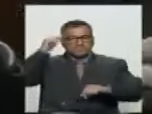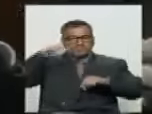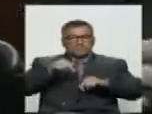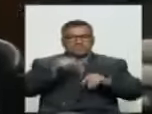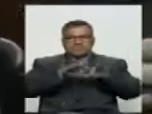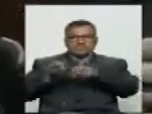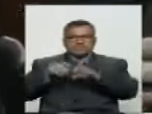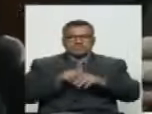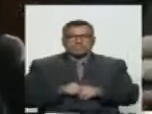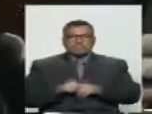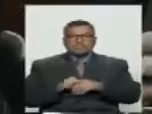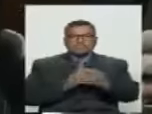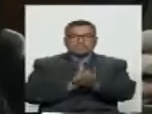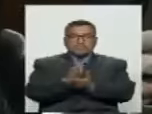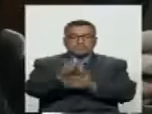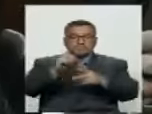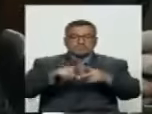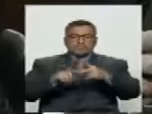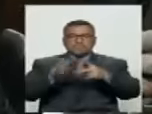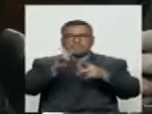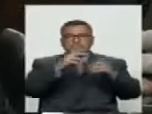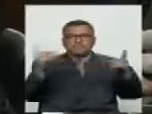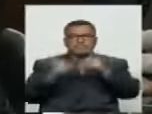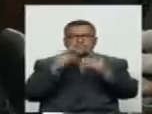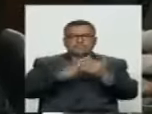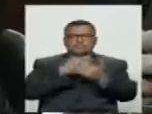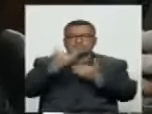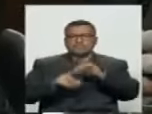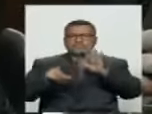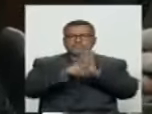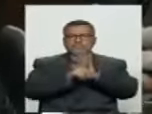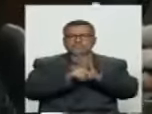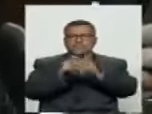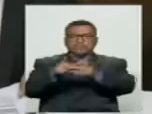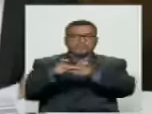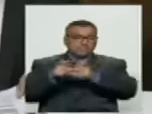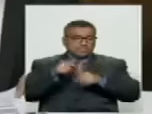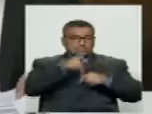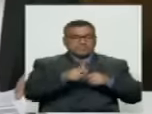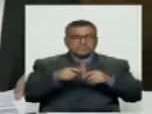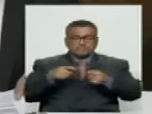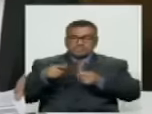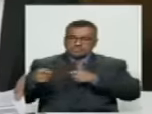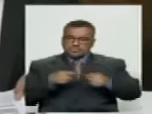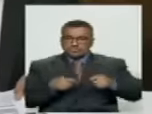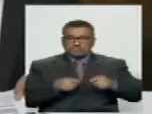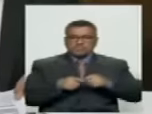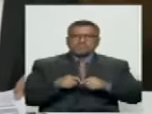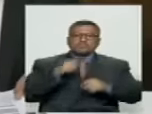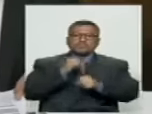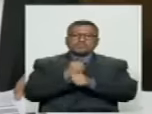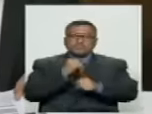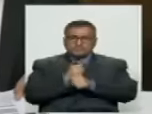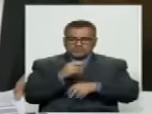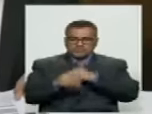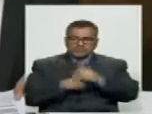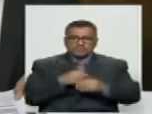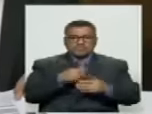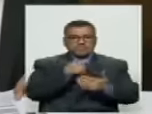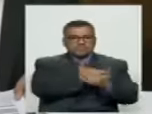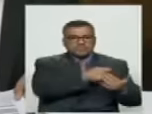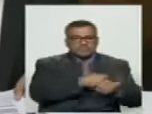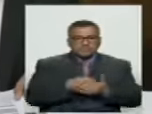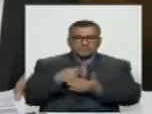ciudadana secretaria. Continuación de la segunda discusión del proyecto de ley de fiscalización, regularización, actuación y